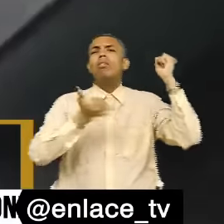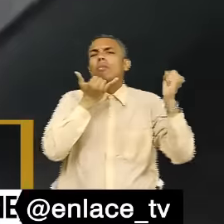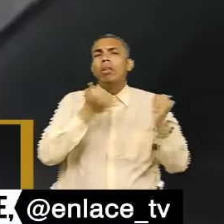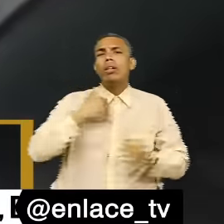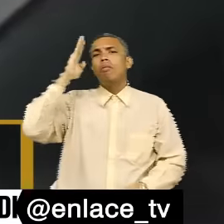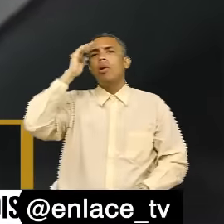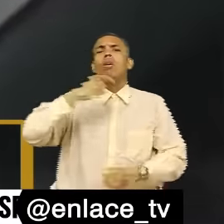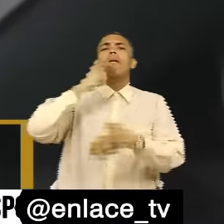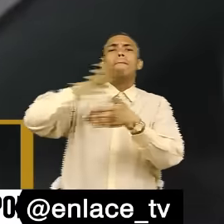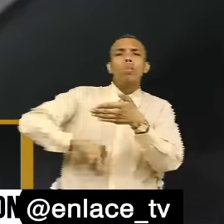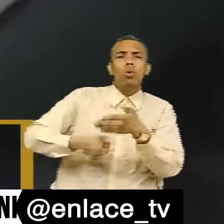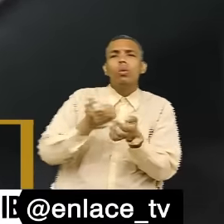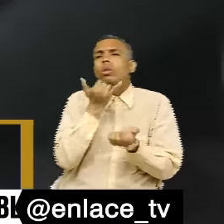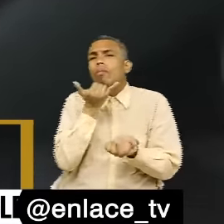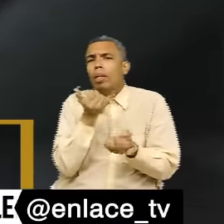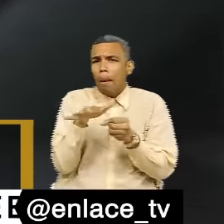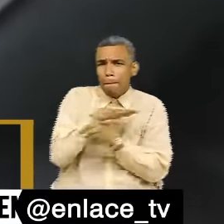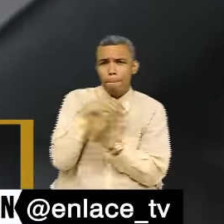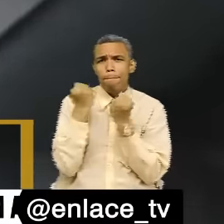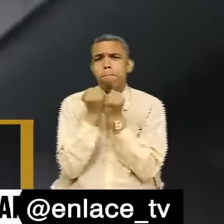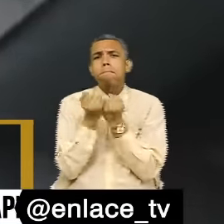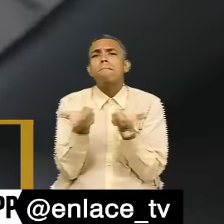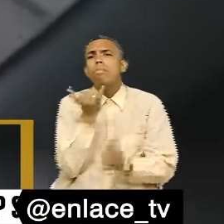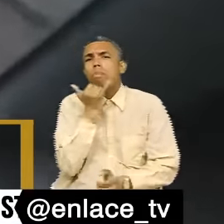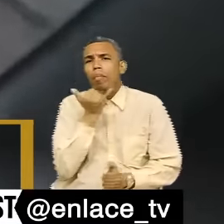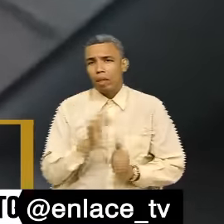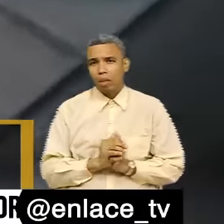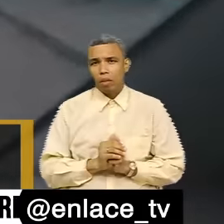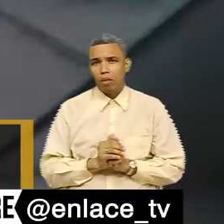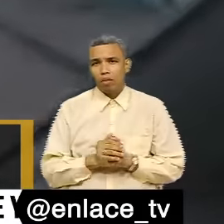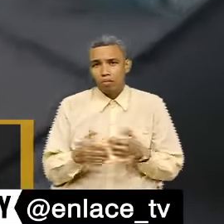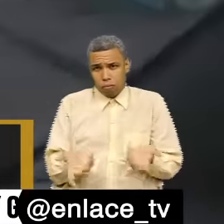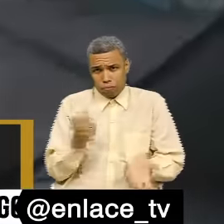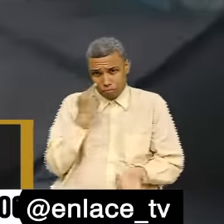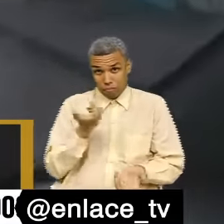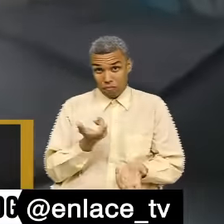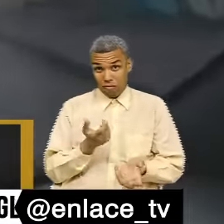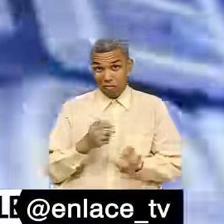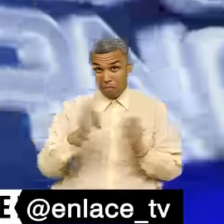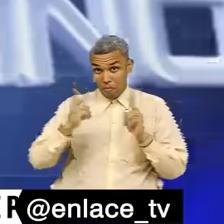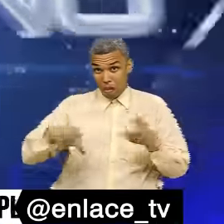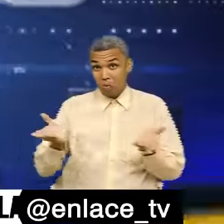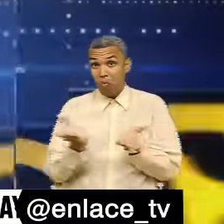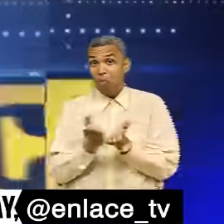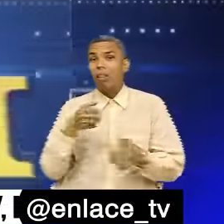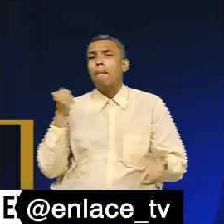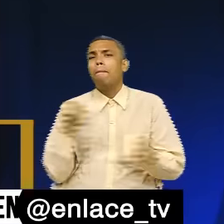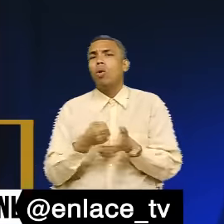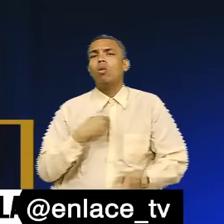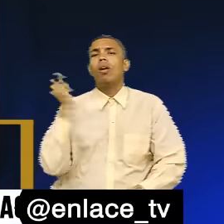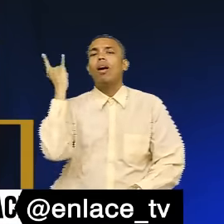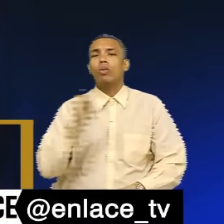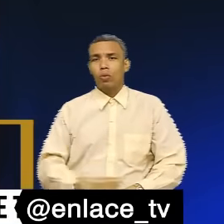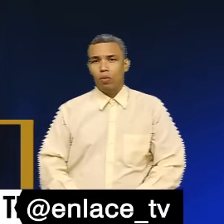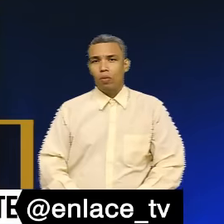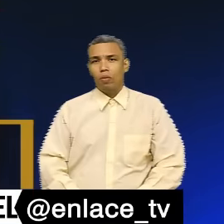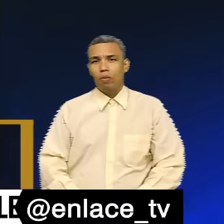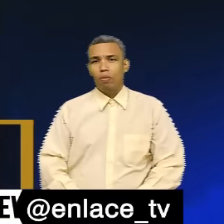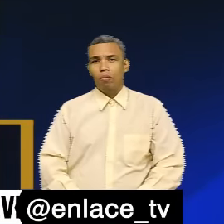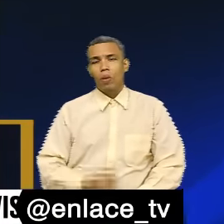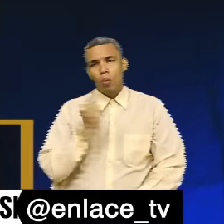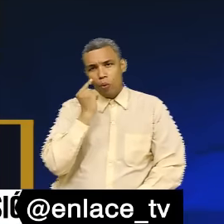¿Quién los controla? De por Dios, dice el reportero ciudadano, pleno 12 del día. Podrían ser los hijos nuestros. Otra denuncia del